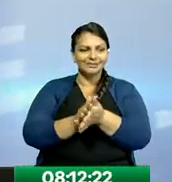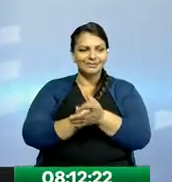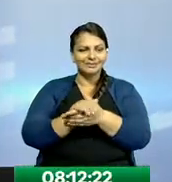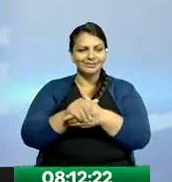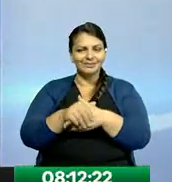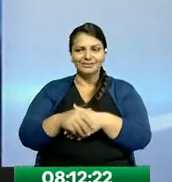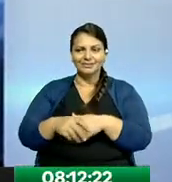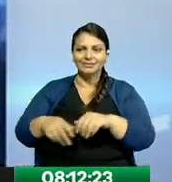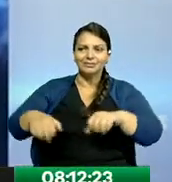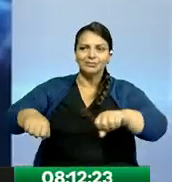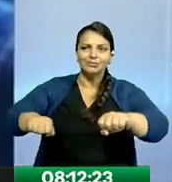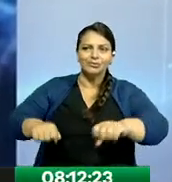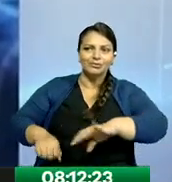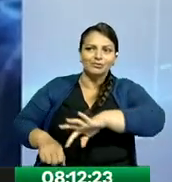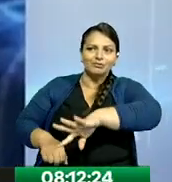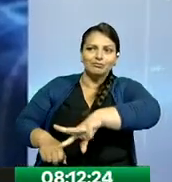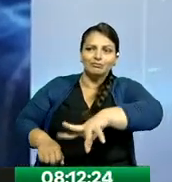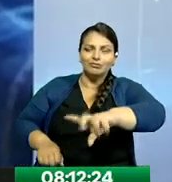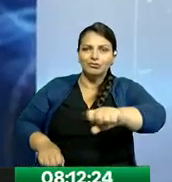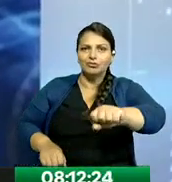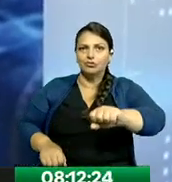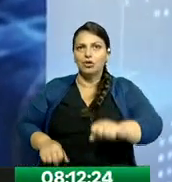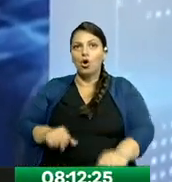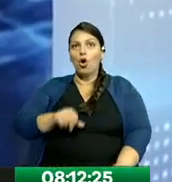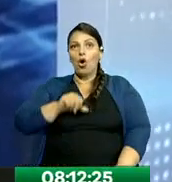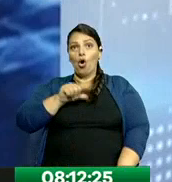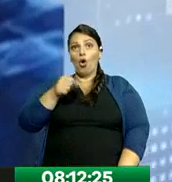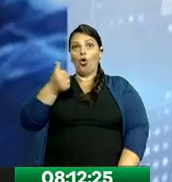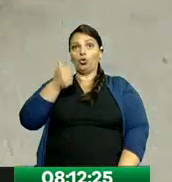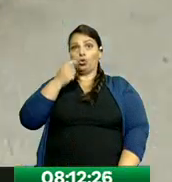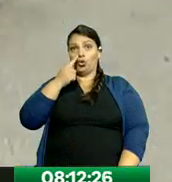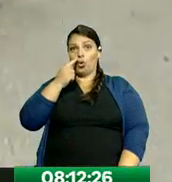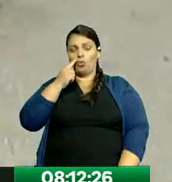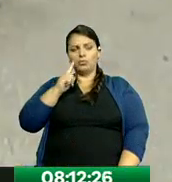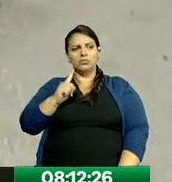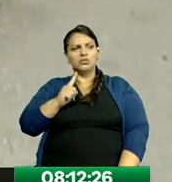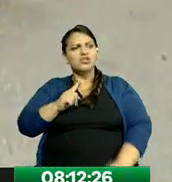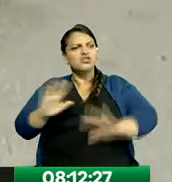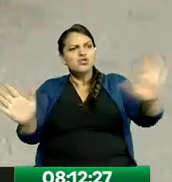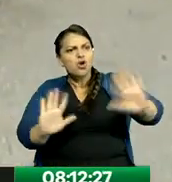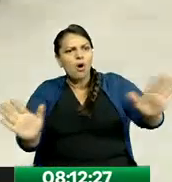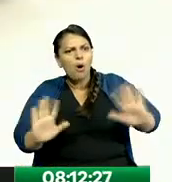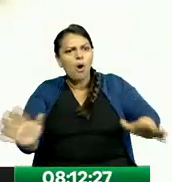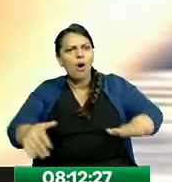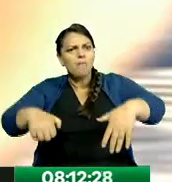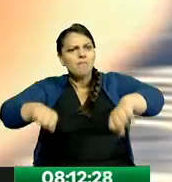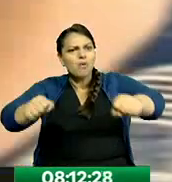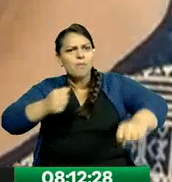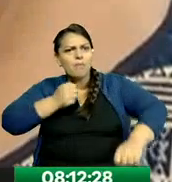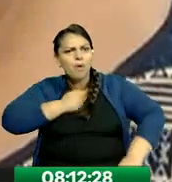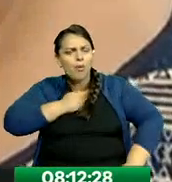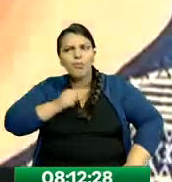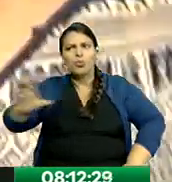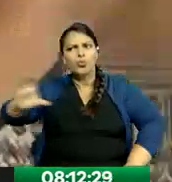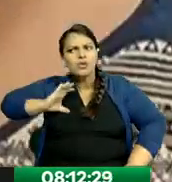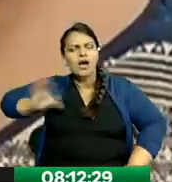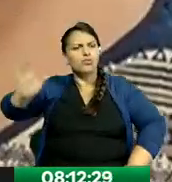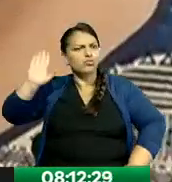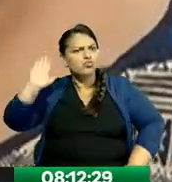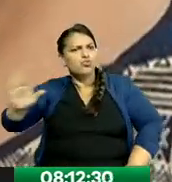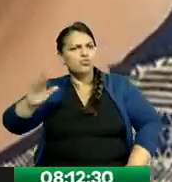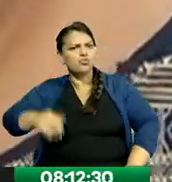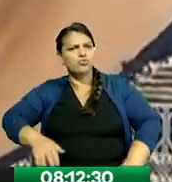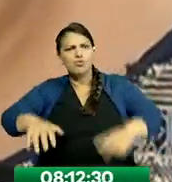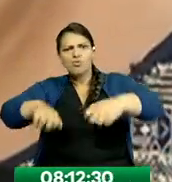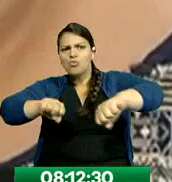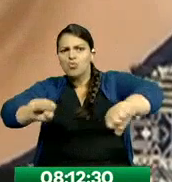28 años de edad intentó impedir que le roben la motocicleta a su cuñado. Unos hombres en moto, tres en una moto. Lo que pasa